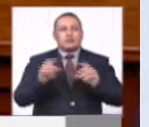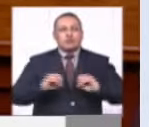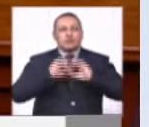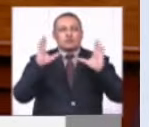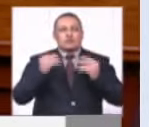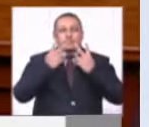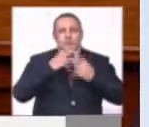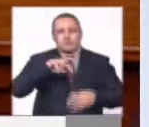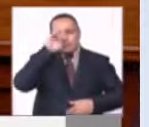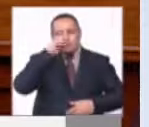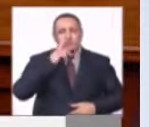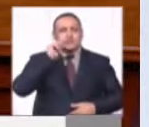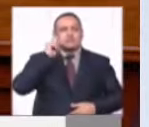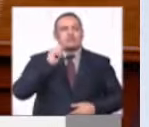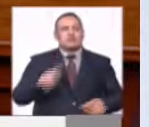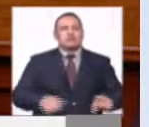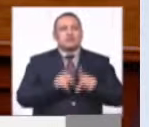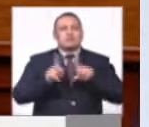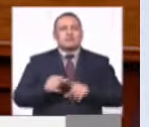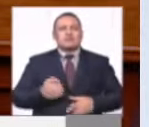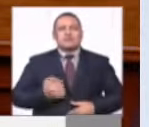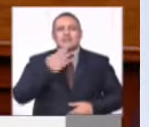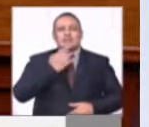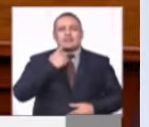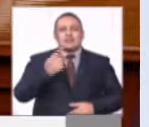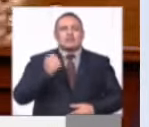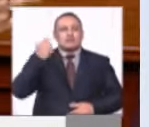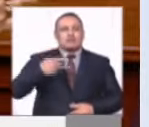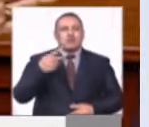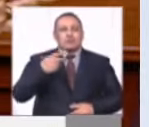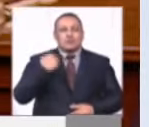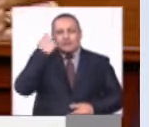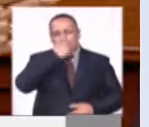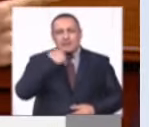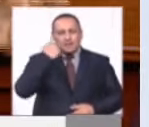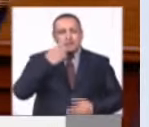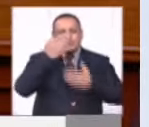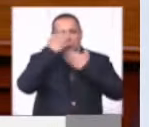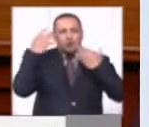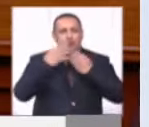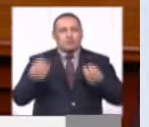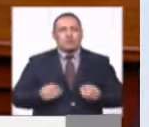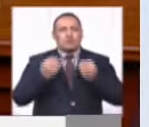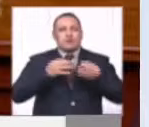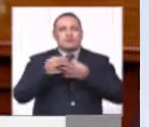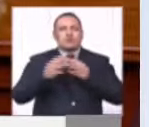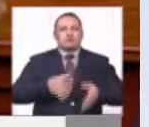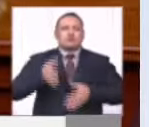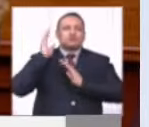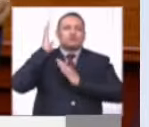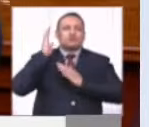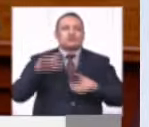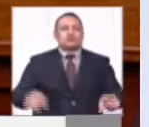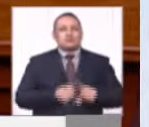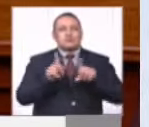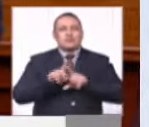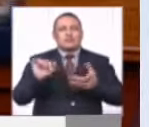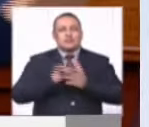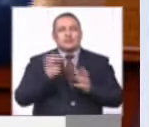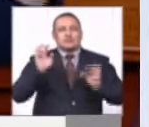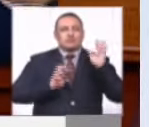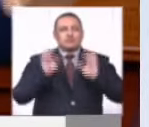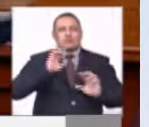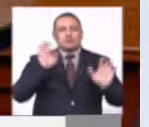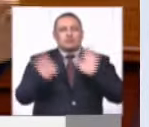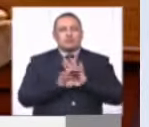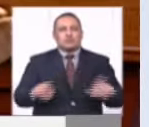hoy el Perú va a ser testigo quiénes son del doble rasero, porque han dicho su discurso y están disconformes